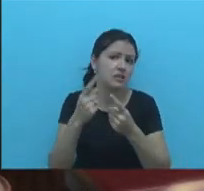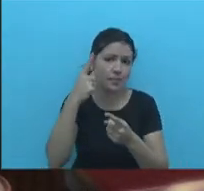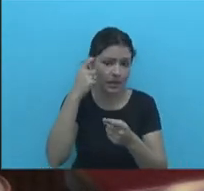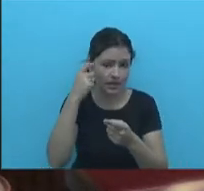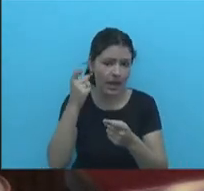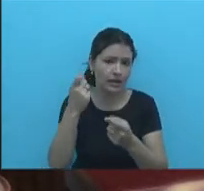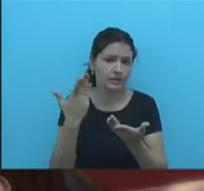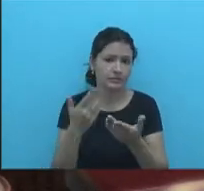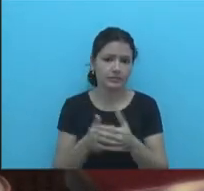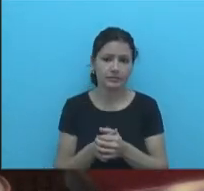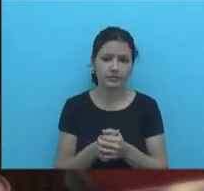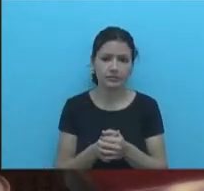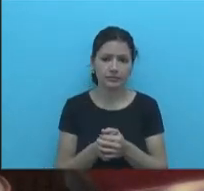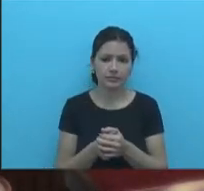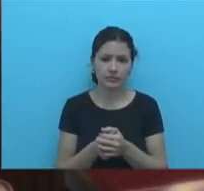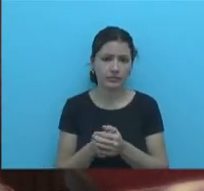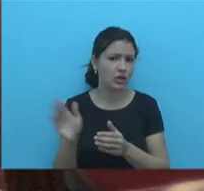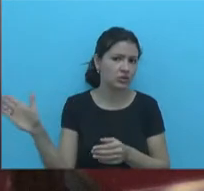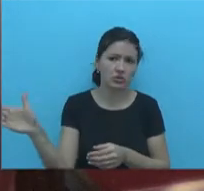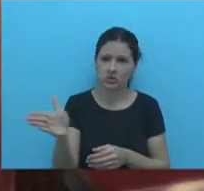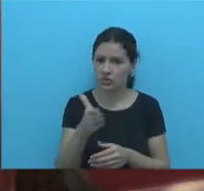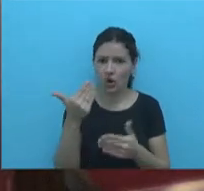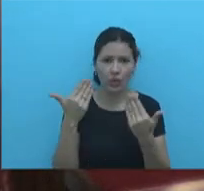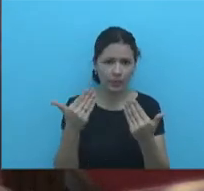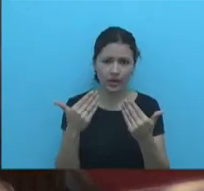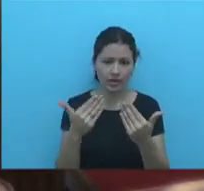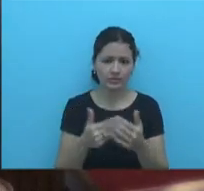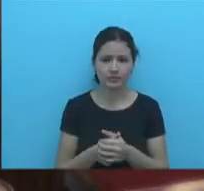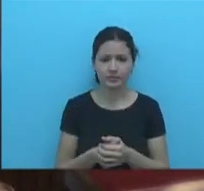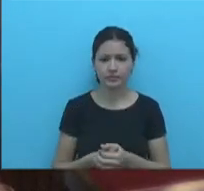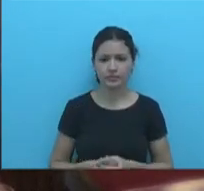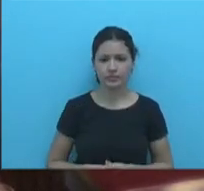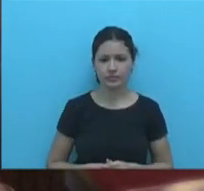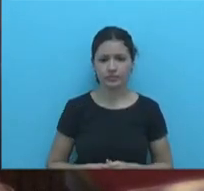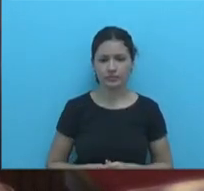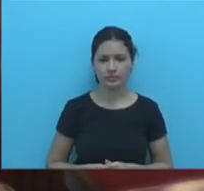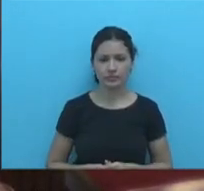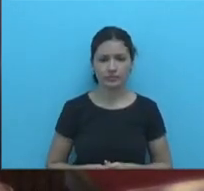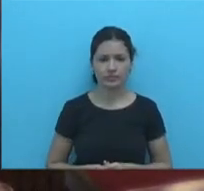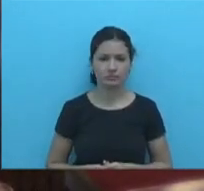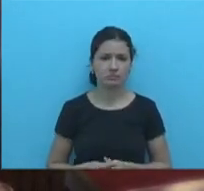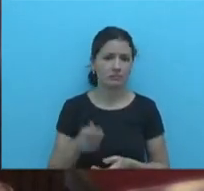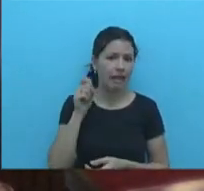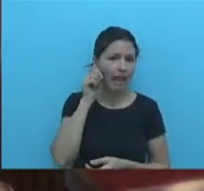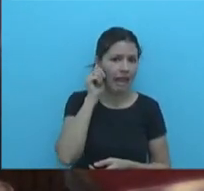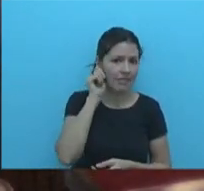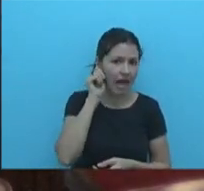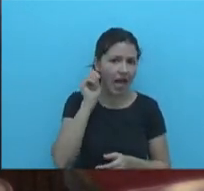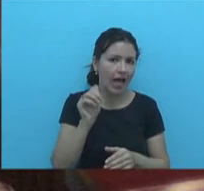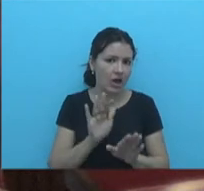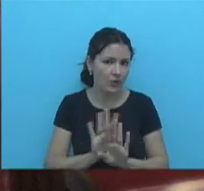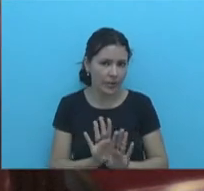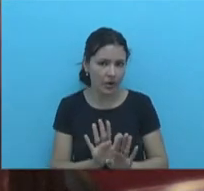La idea es que sea un abarcativo, libre, y no importa si son chicos de secundaria, más chicos o